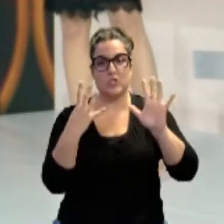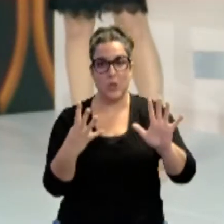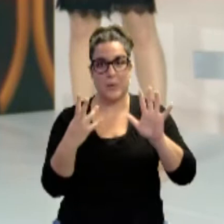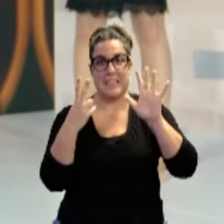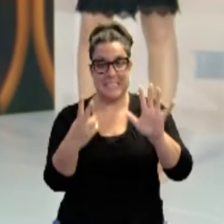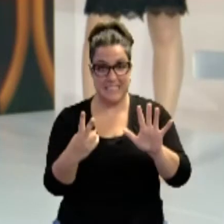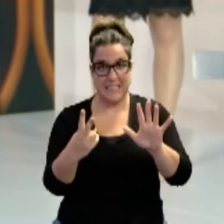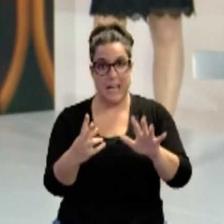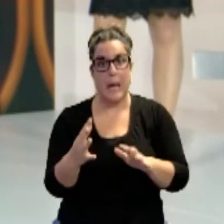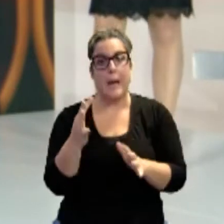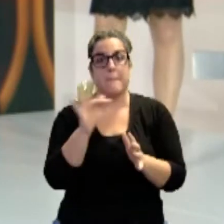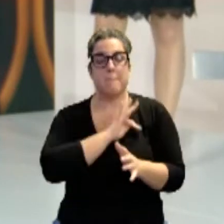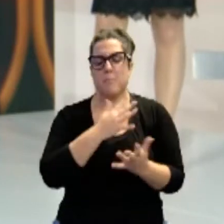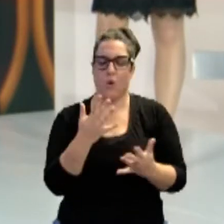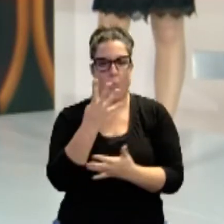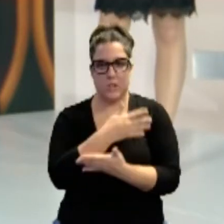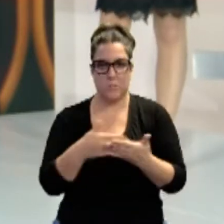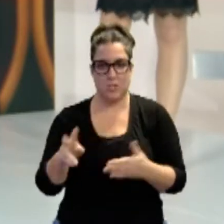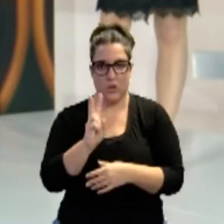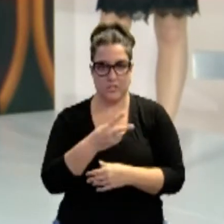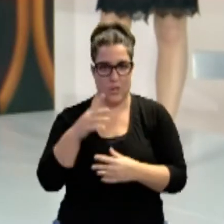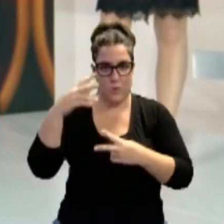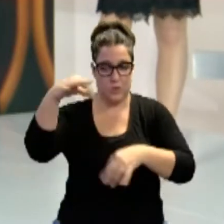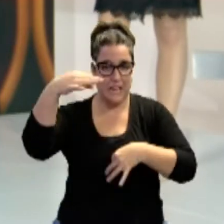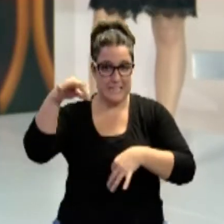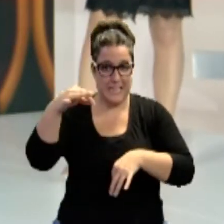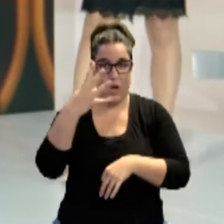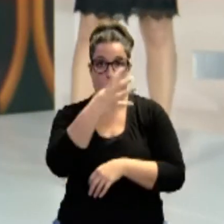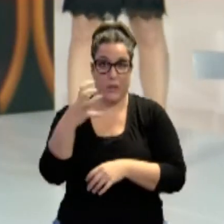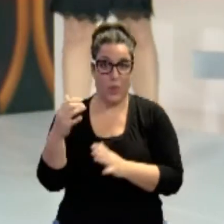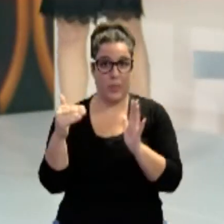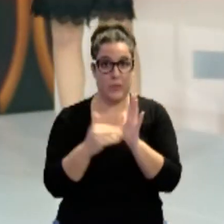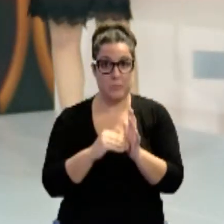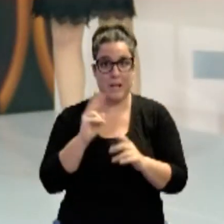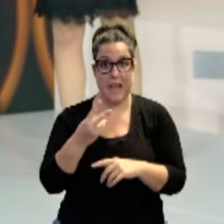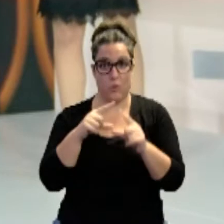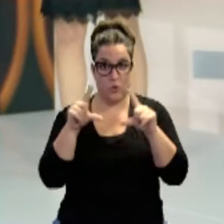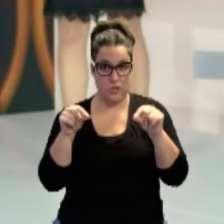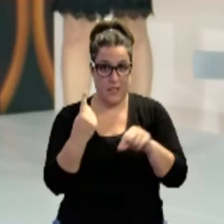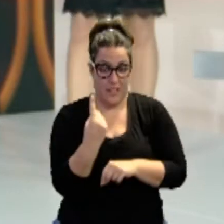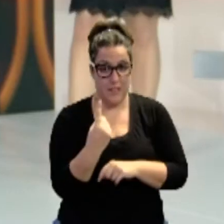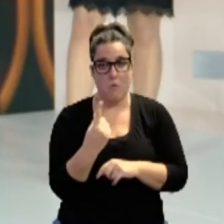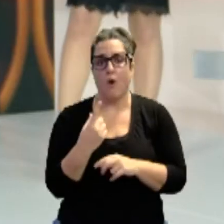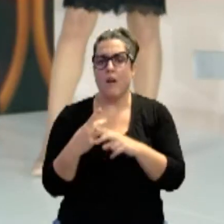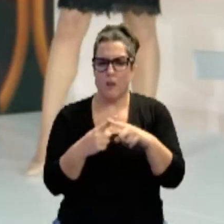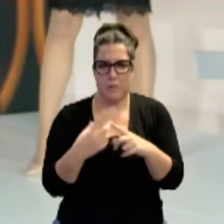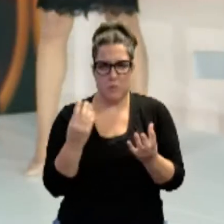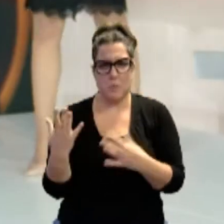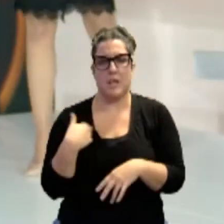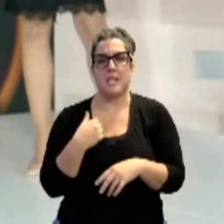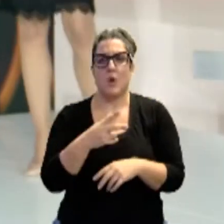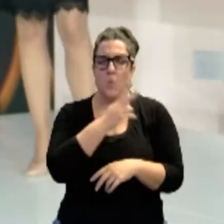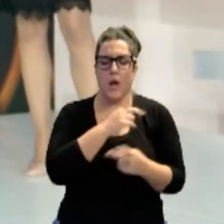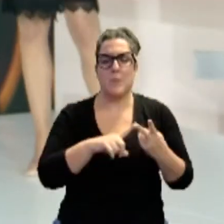72.897 premiado con 4 millones de euros, la serie 400.000 euros por cada décimo, como les decimos, bien repartido entre Huelva, Tarragona,